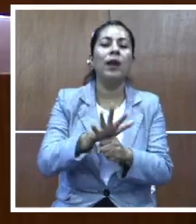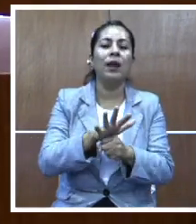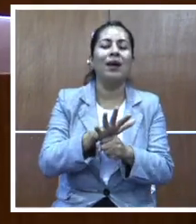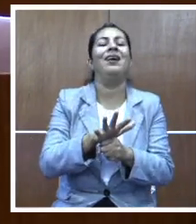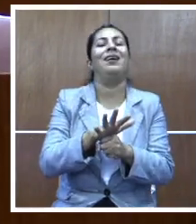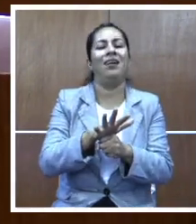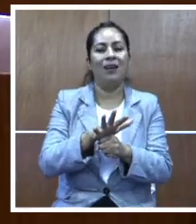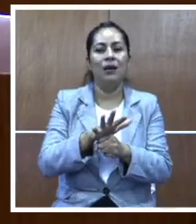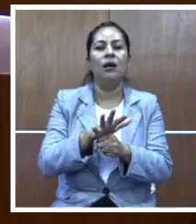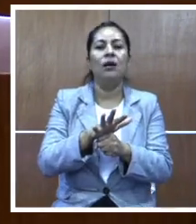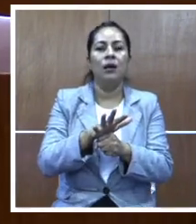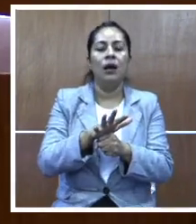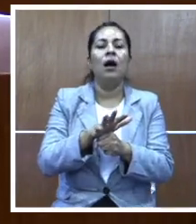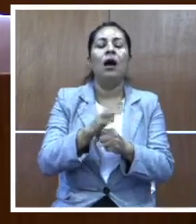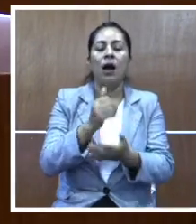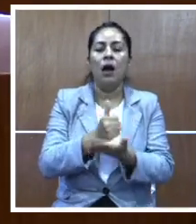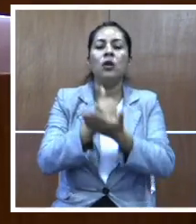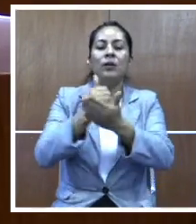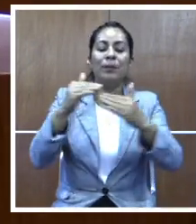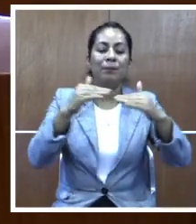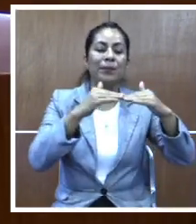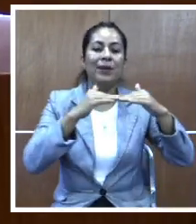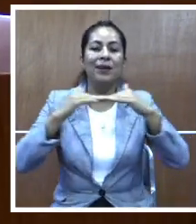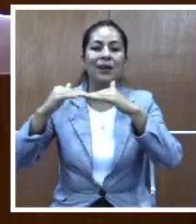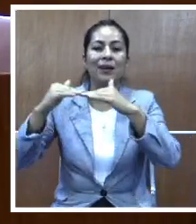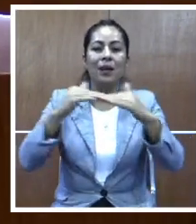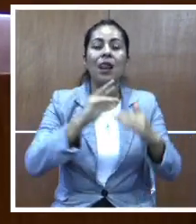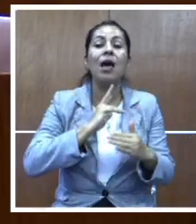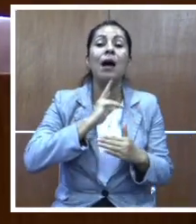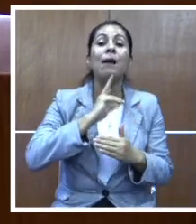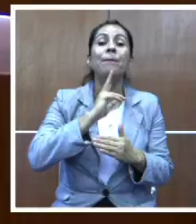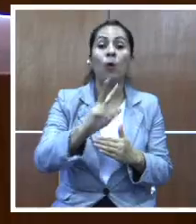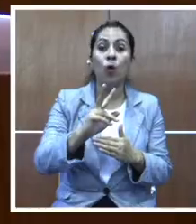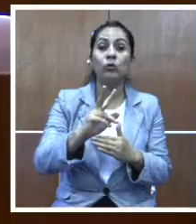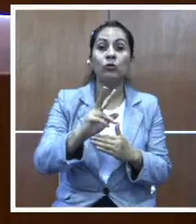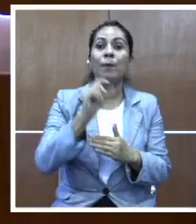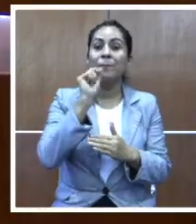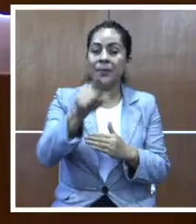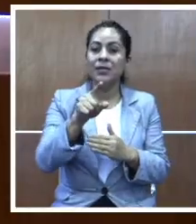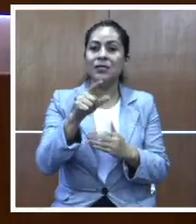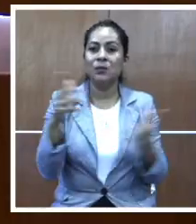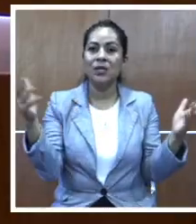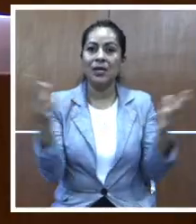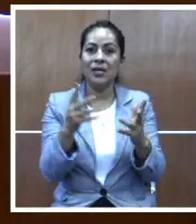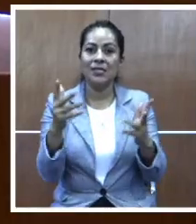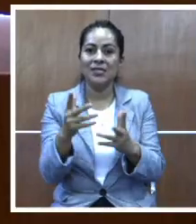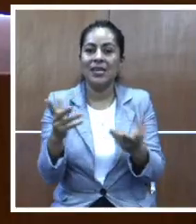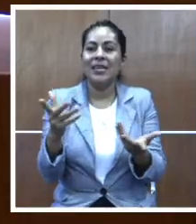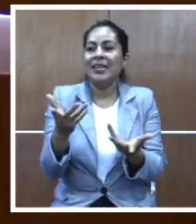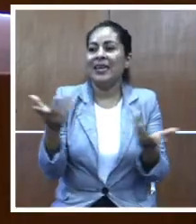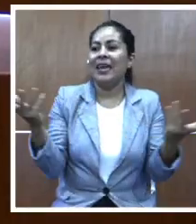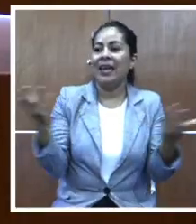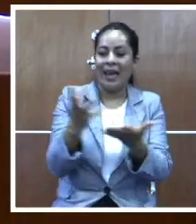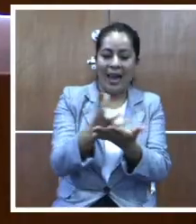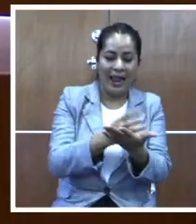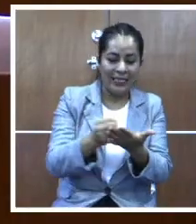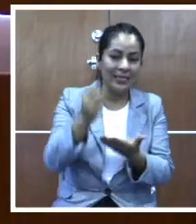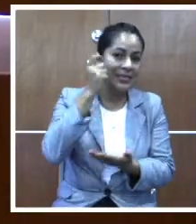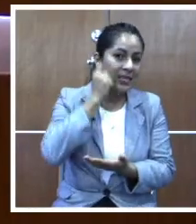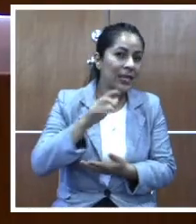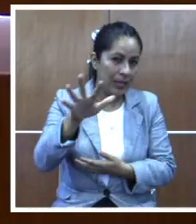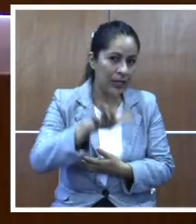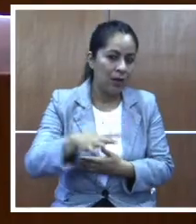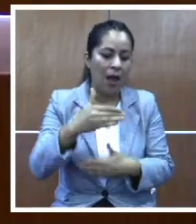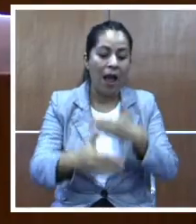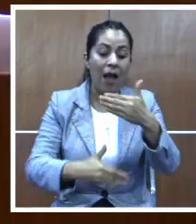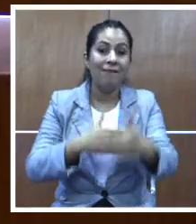ser contrapeso y equilibrio, ser la voz crítica y constructiva que garantice que Guerrero